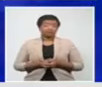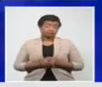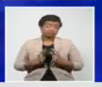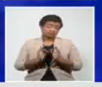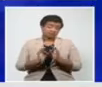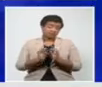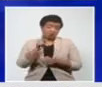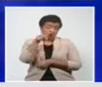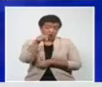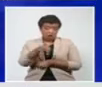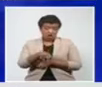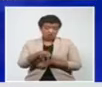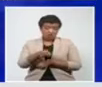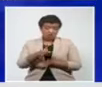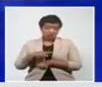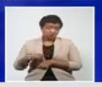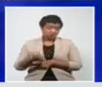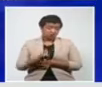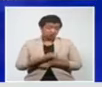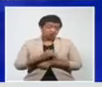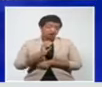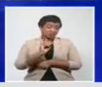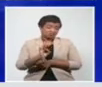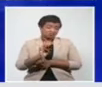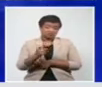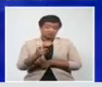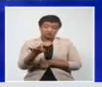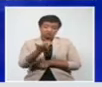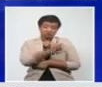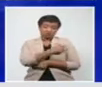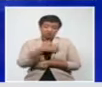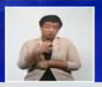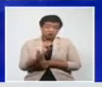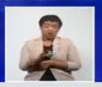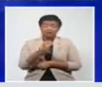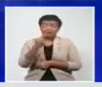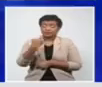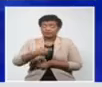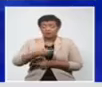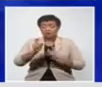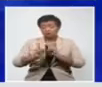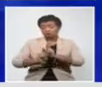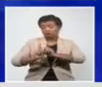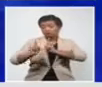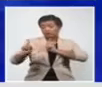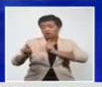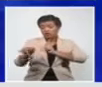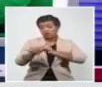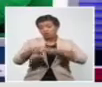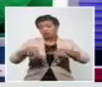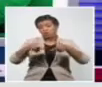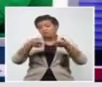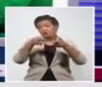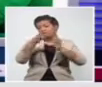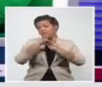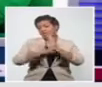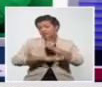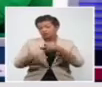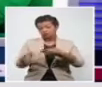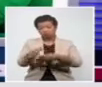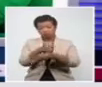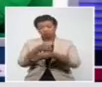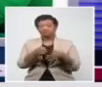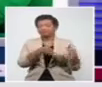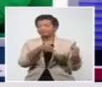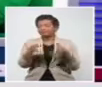es nuestra principal vacuna, el distanciamiento, y todo lo que más se conoce. Vamos con las cifras del mundo. El